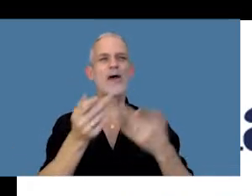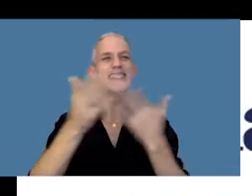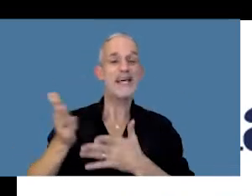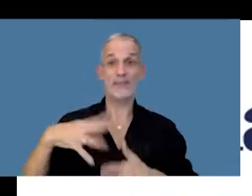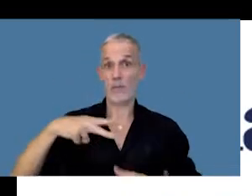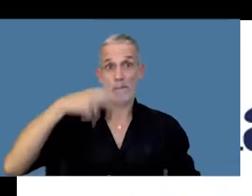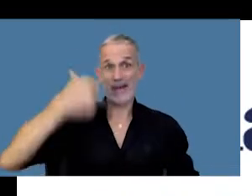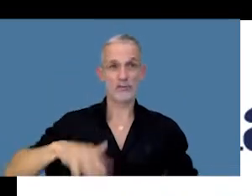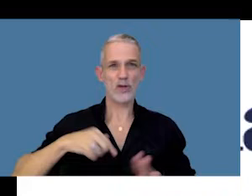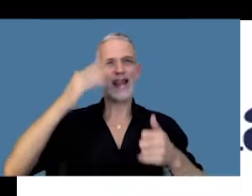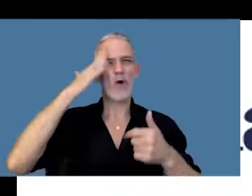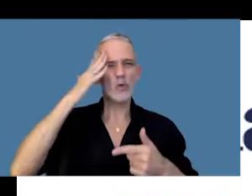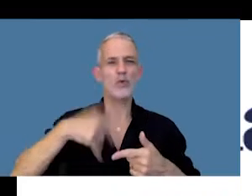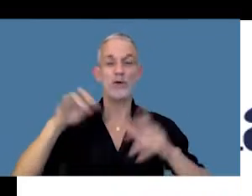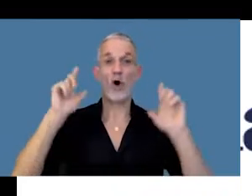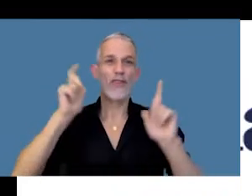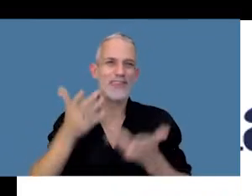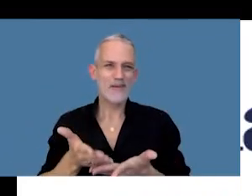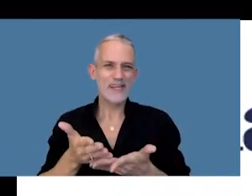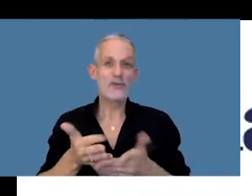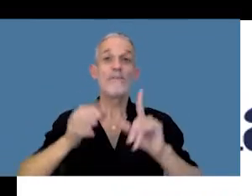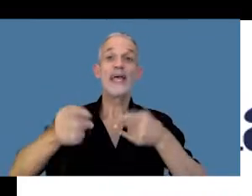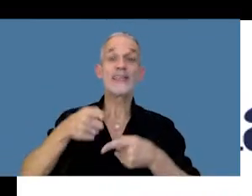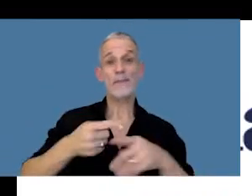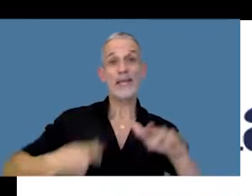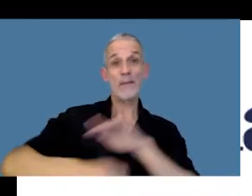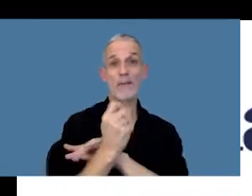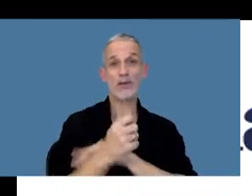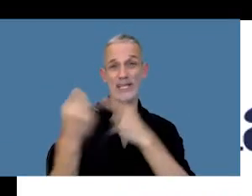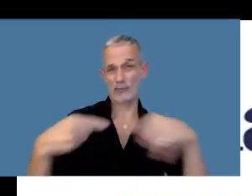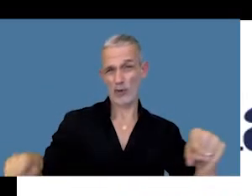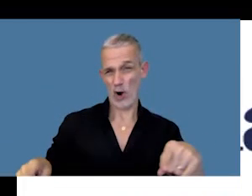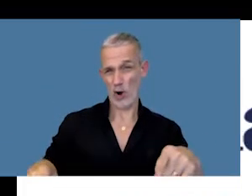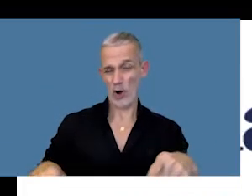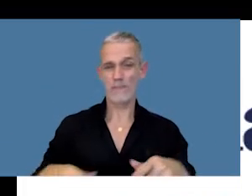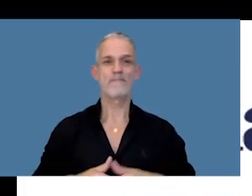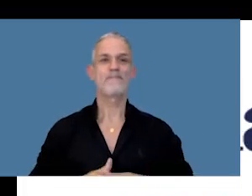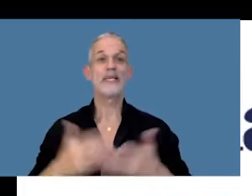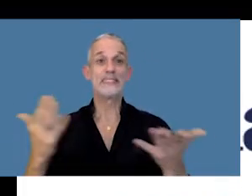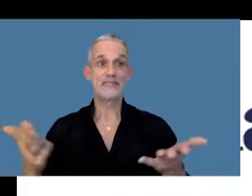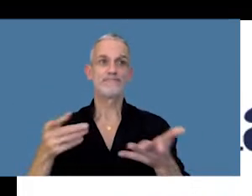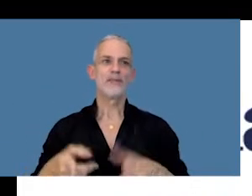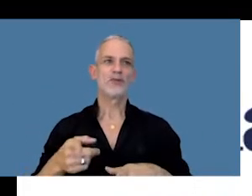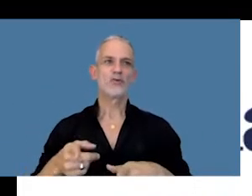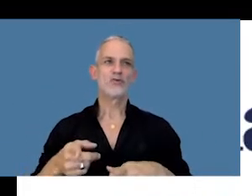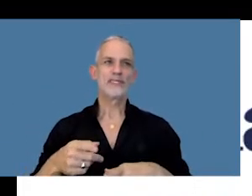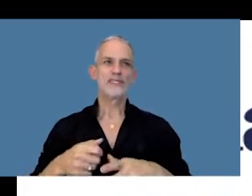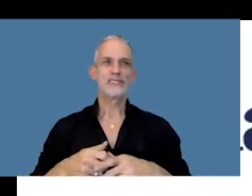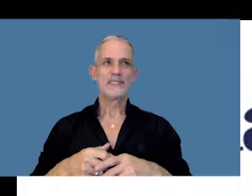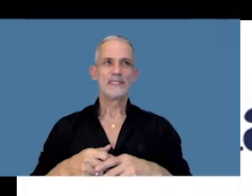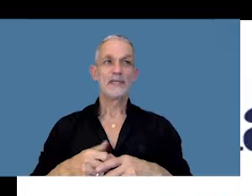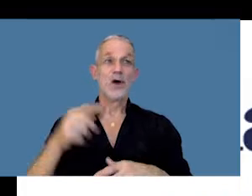personales, culturales y recreativos, así como la importación de mercadería. Con lo cual,